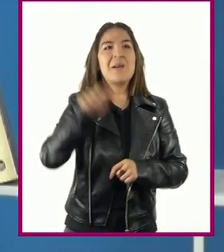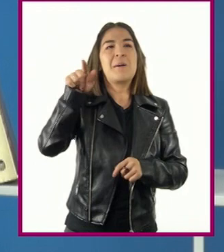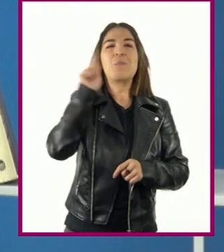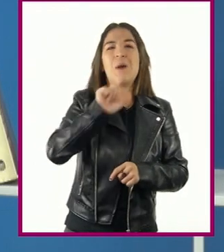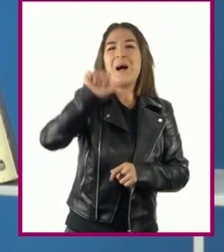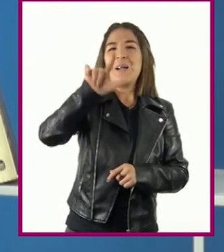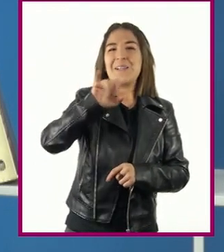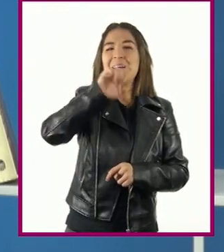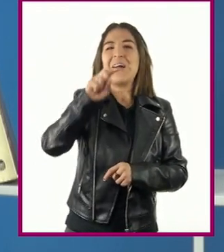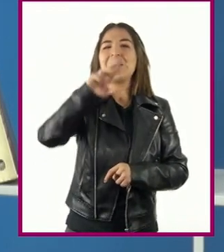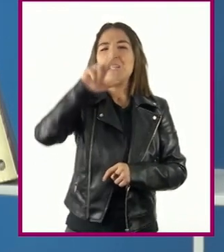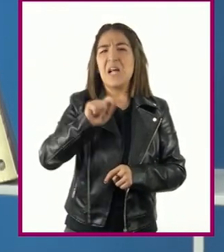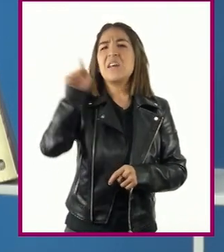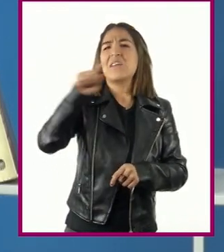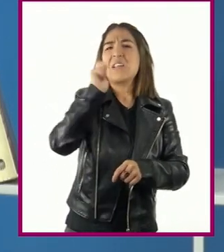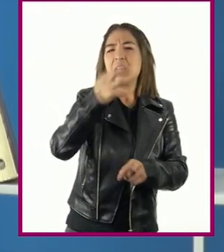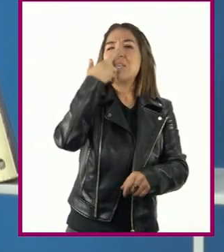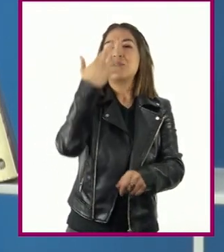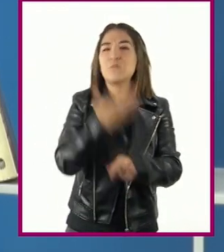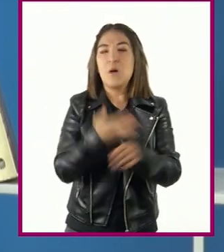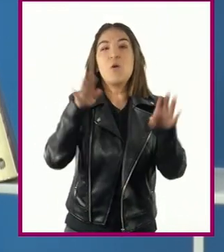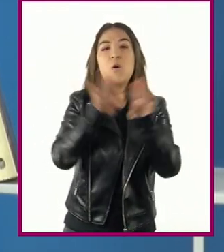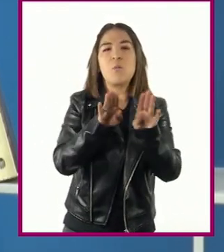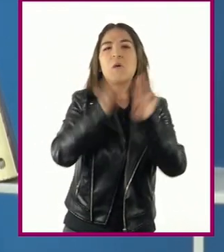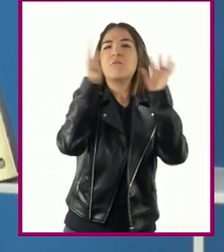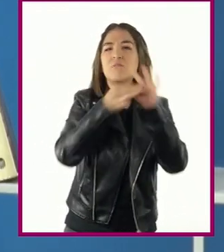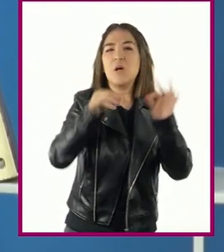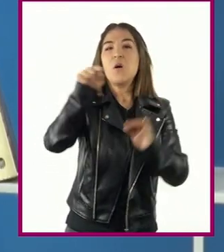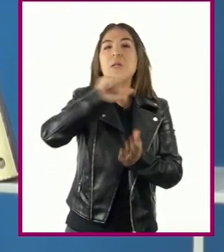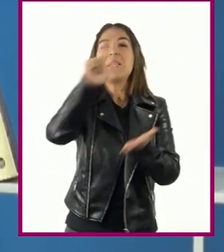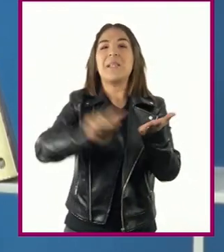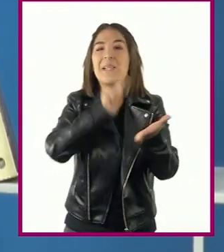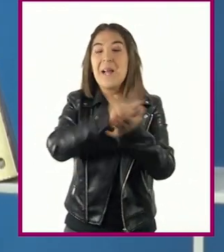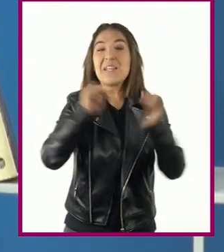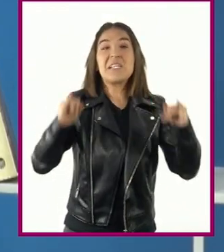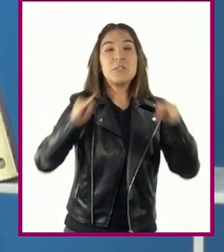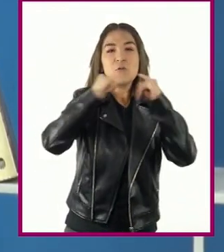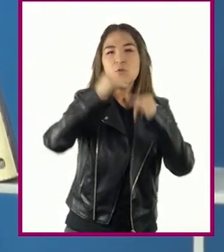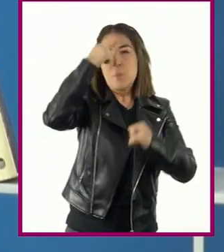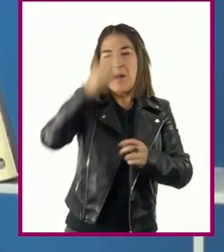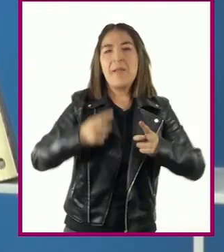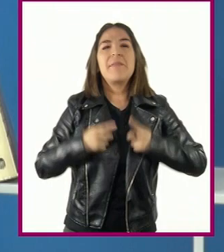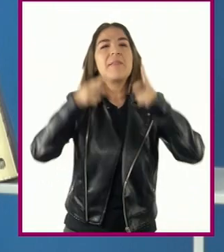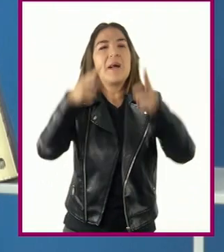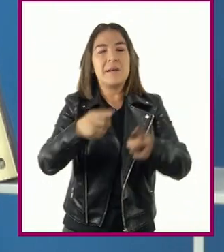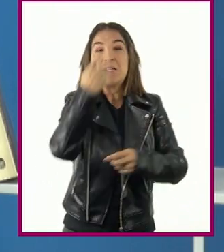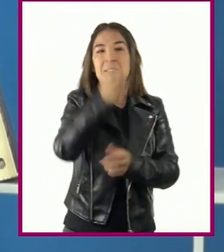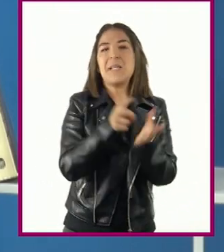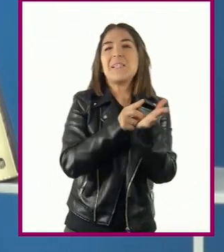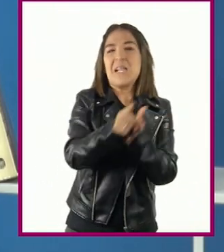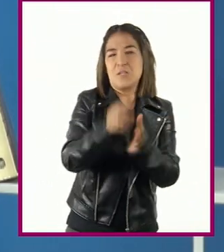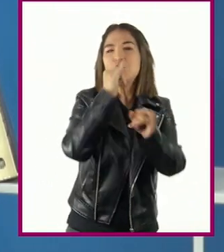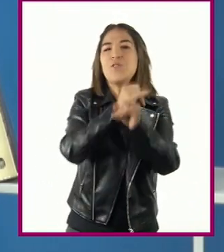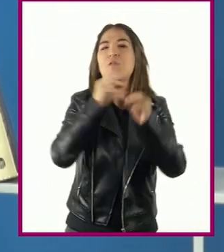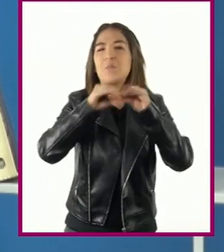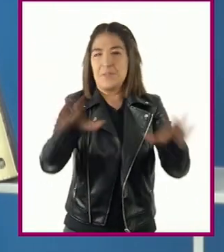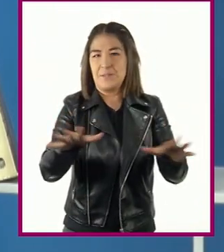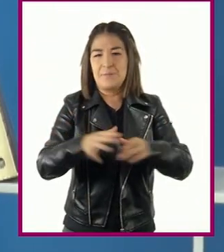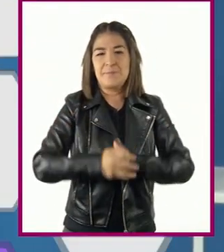Santa Cruz, quienes nos hablarán un poco más sobre las leyes e instituciones que garantizan el derecho a la